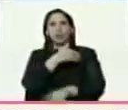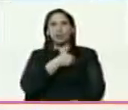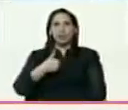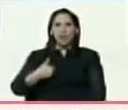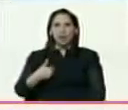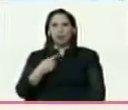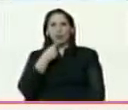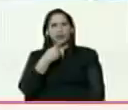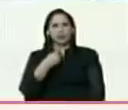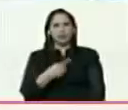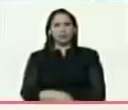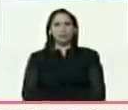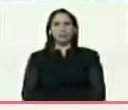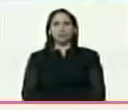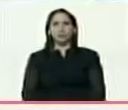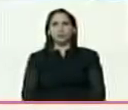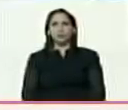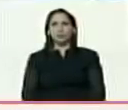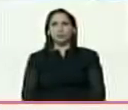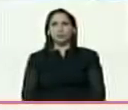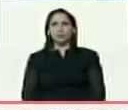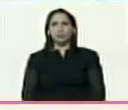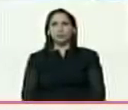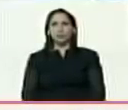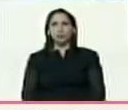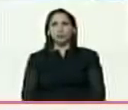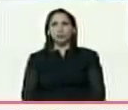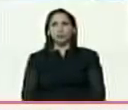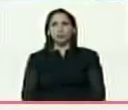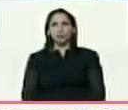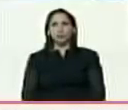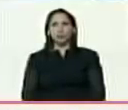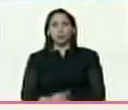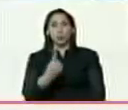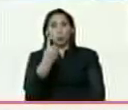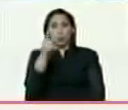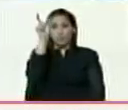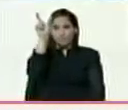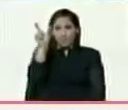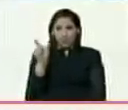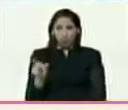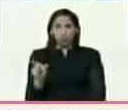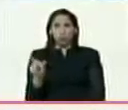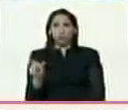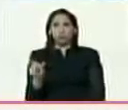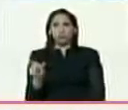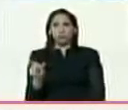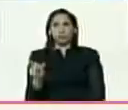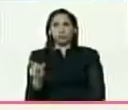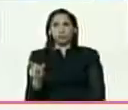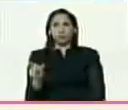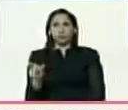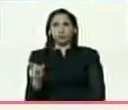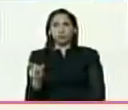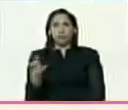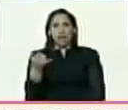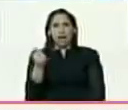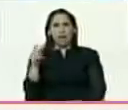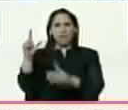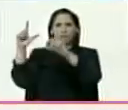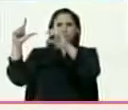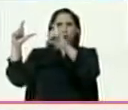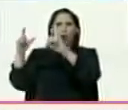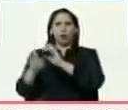señalar qué una de las personas que aparece en la fotografía